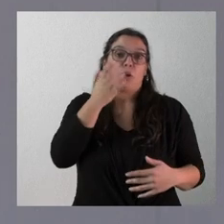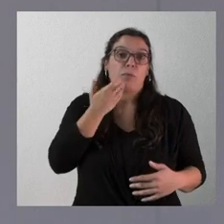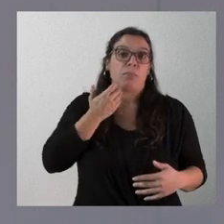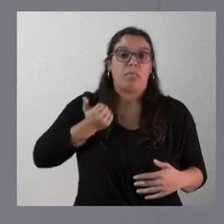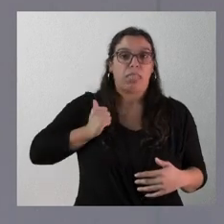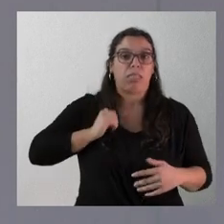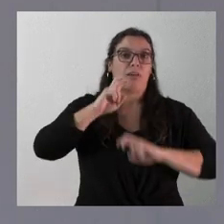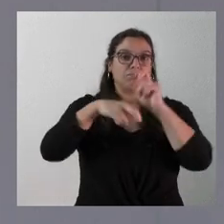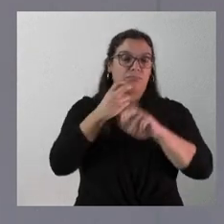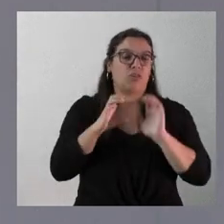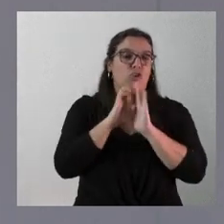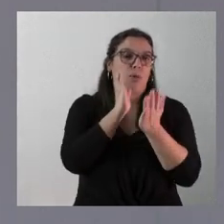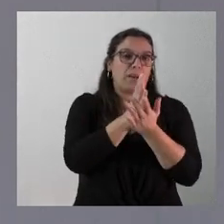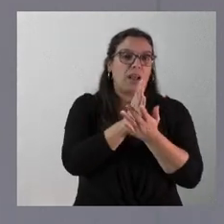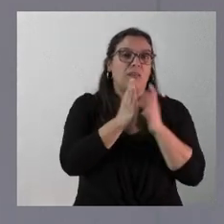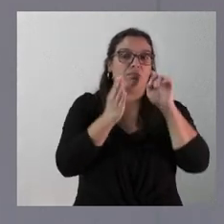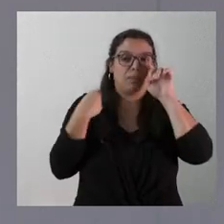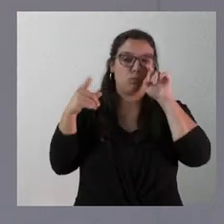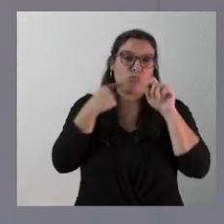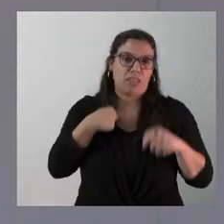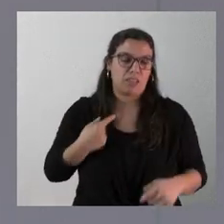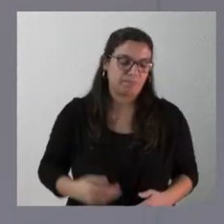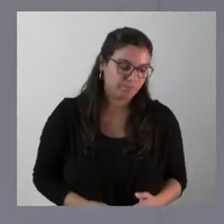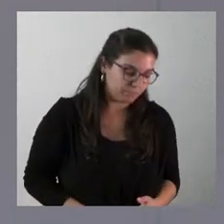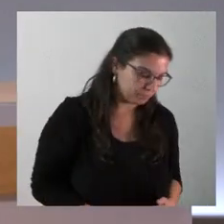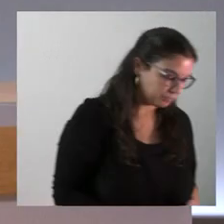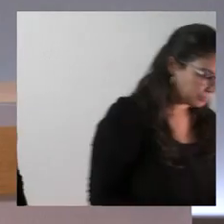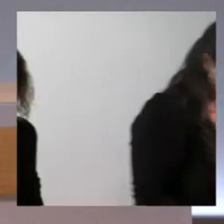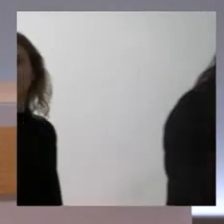del Código Penal en los términos que usted señalado